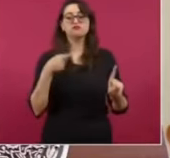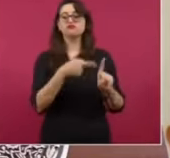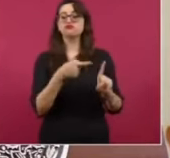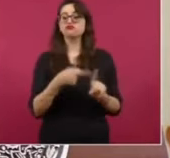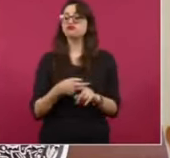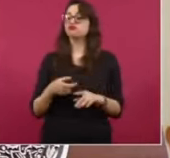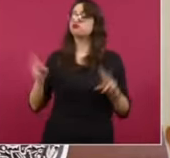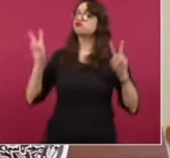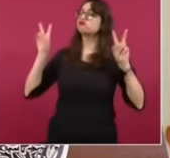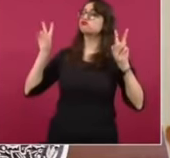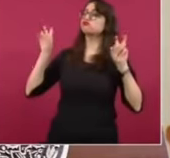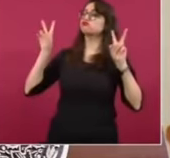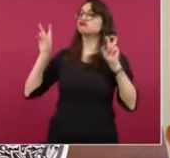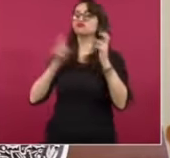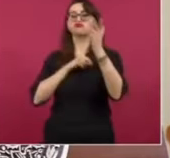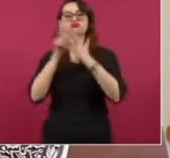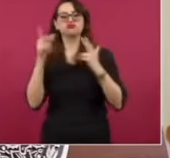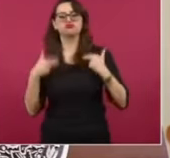Entonces,